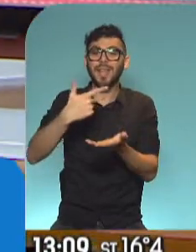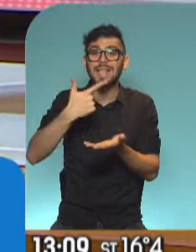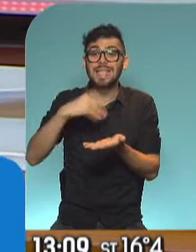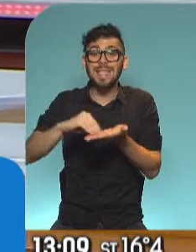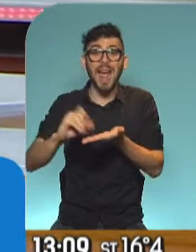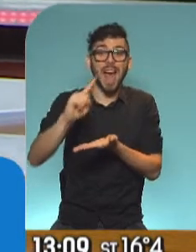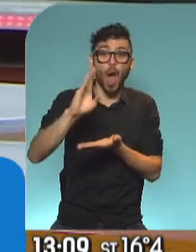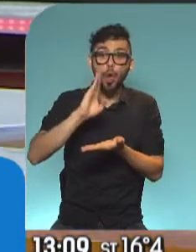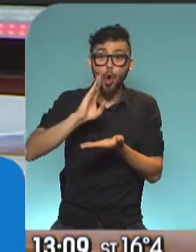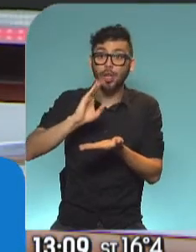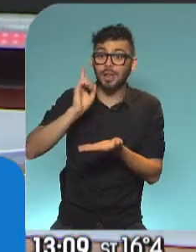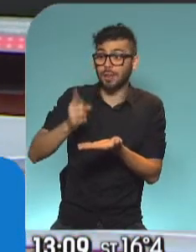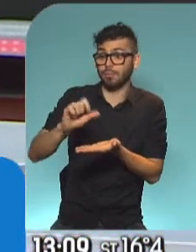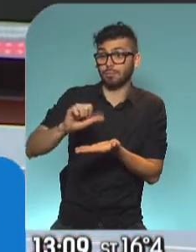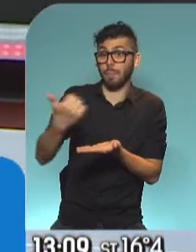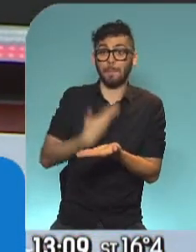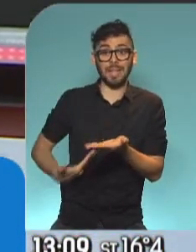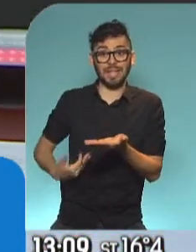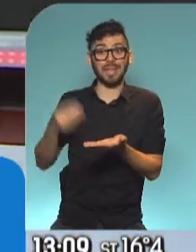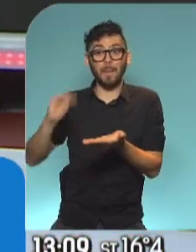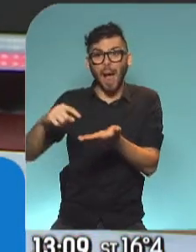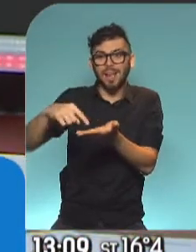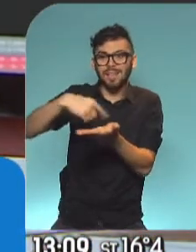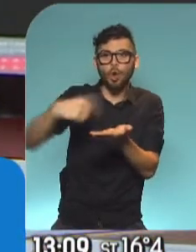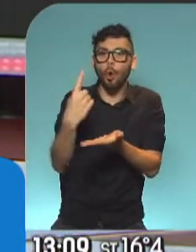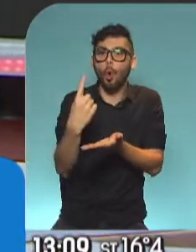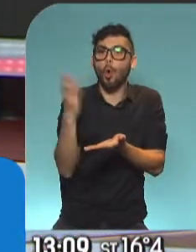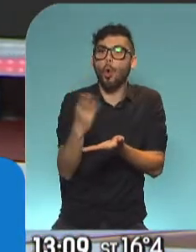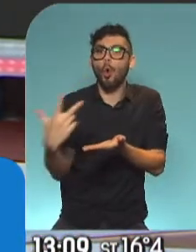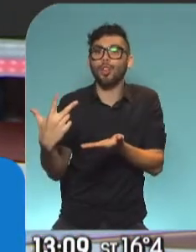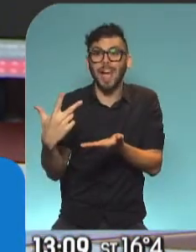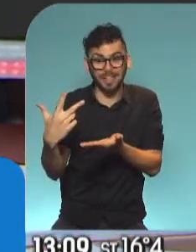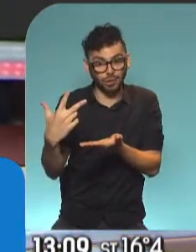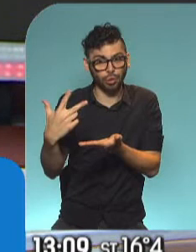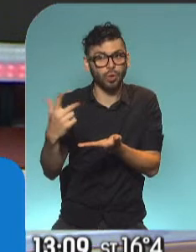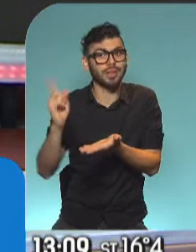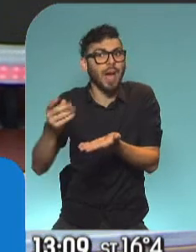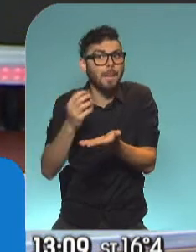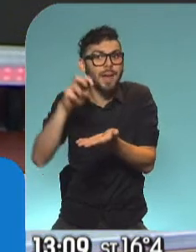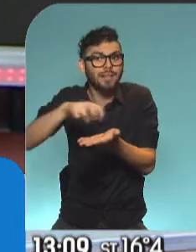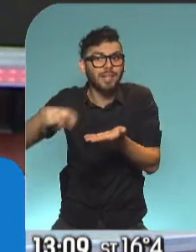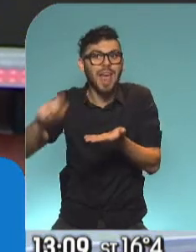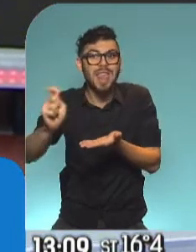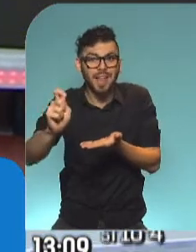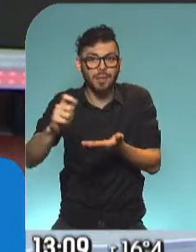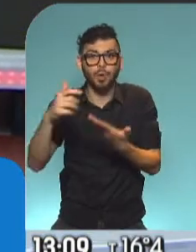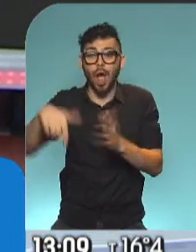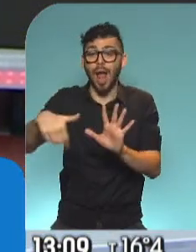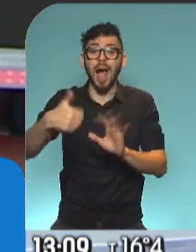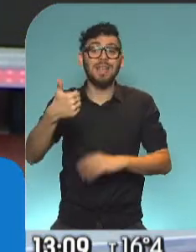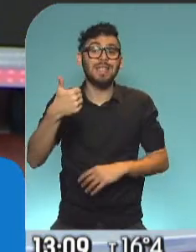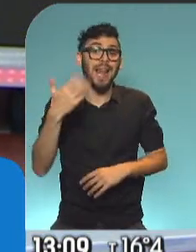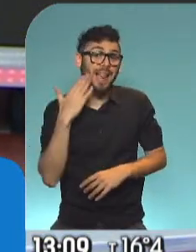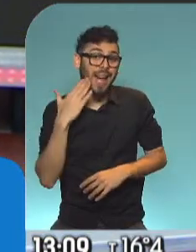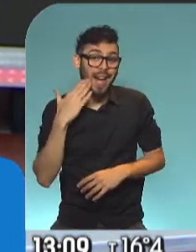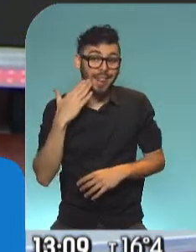es por eso también el apuro que tiene Trump. De hecho, estamos esperando seguramente hoy a las 6 de la tarde, hora argentina, se